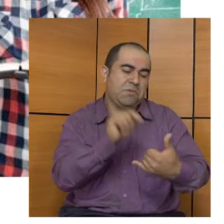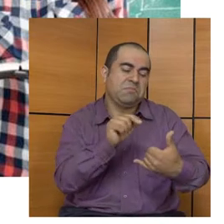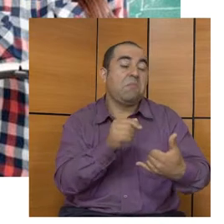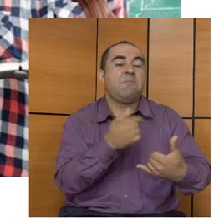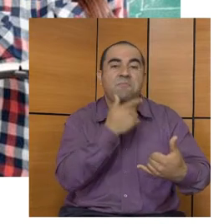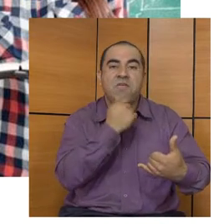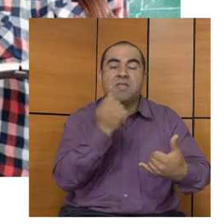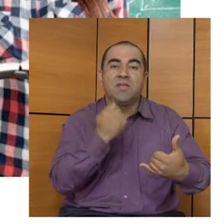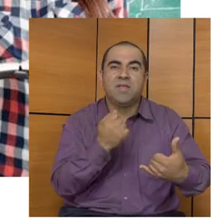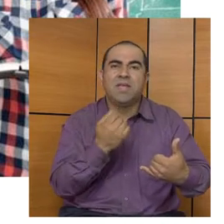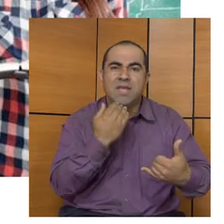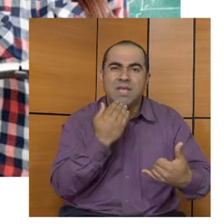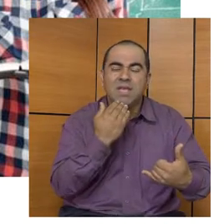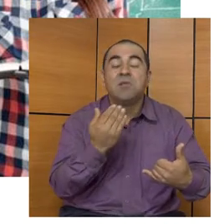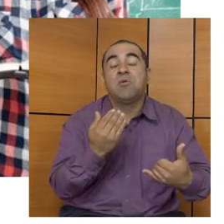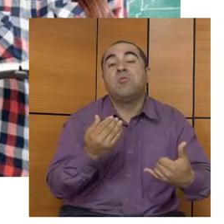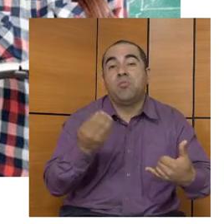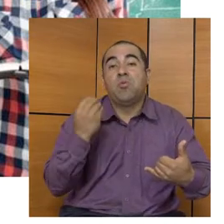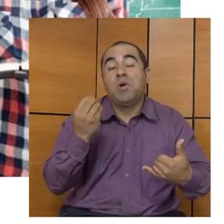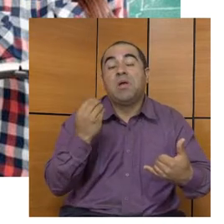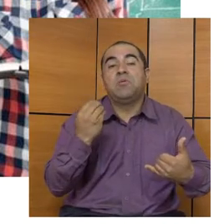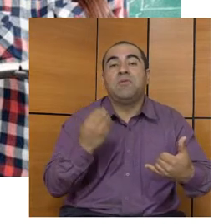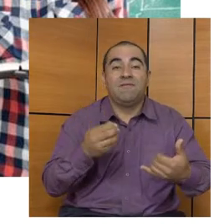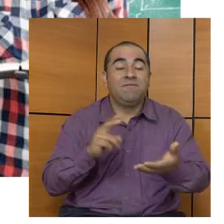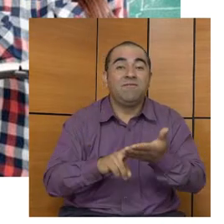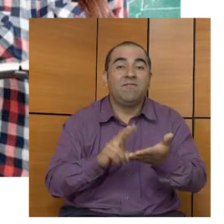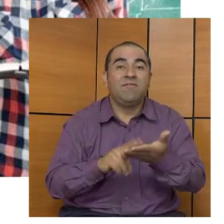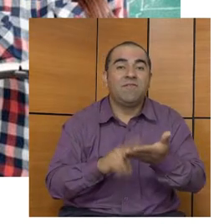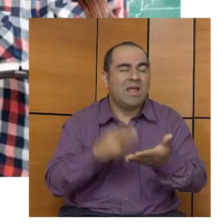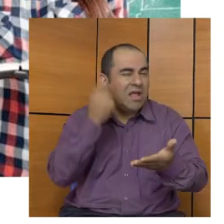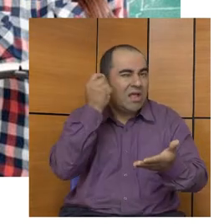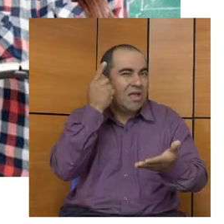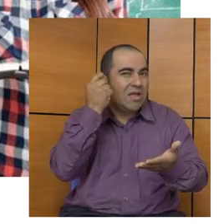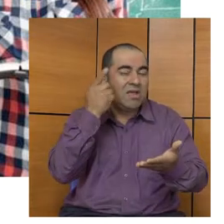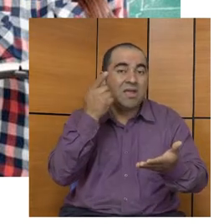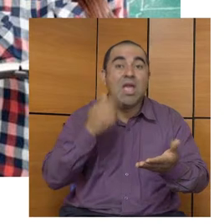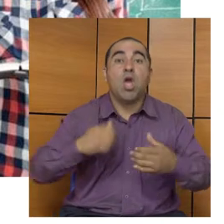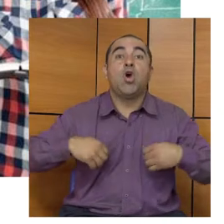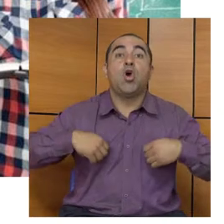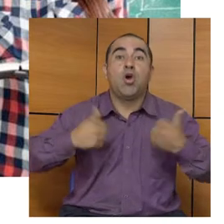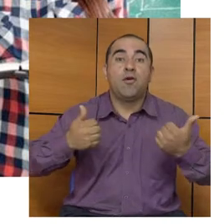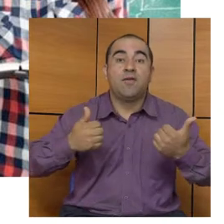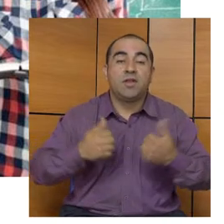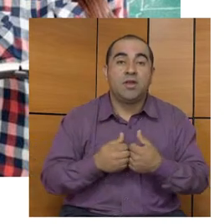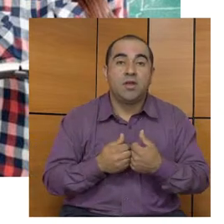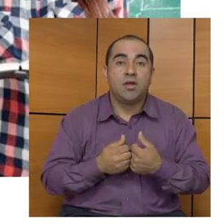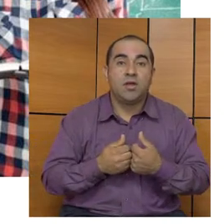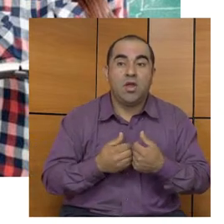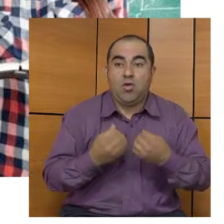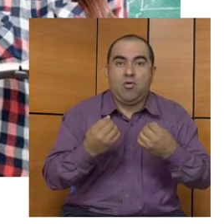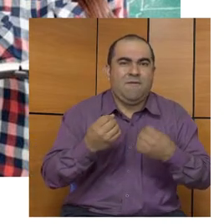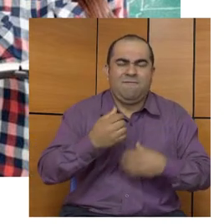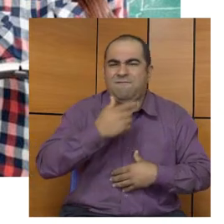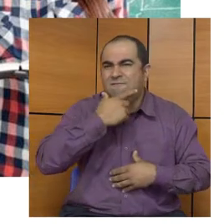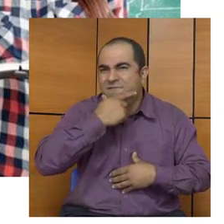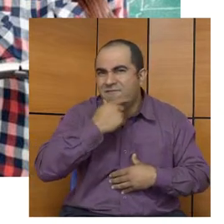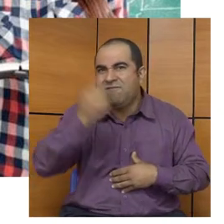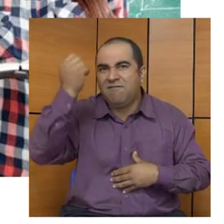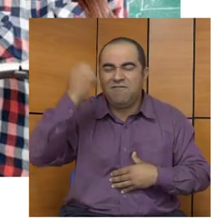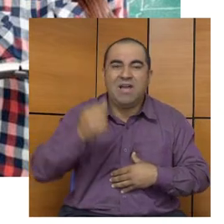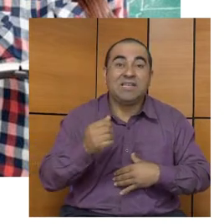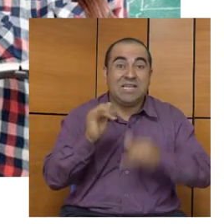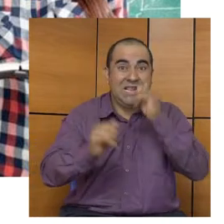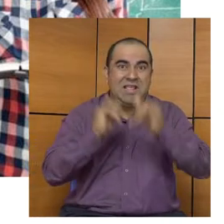dos veces tiene cierta lógica. Que los jóvenes pueden que tengan mucha facilidad para acceder a